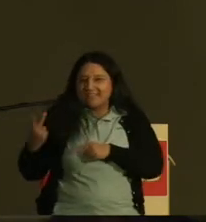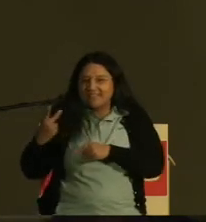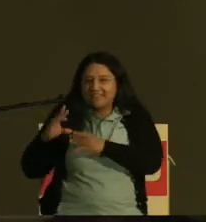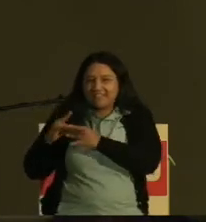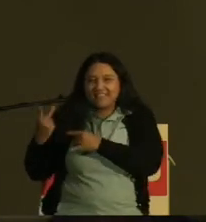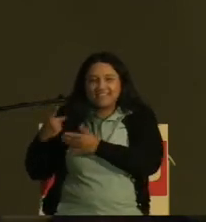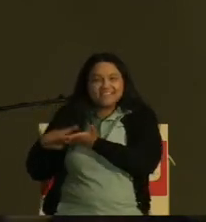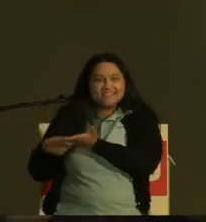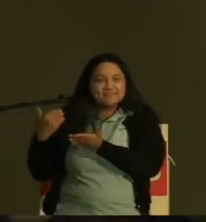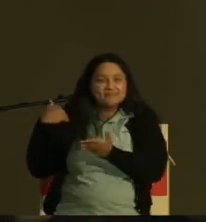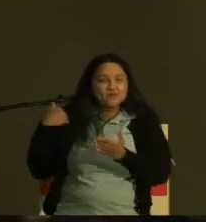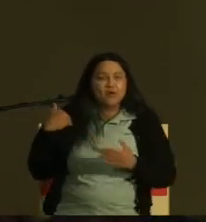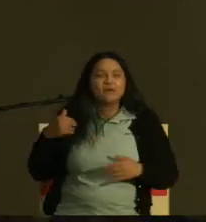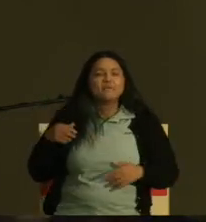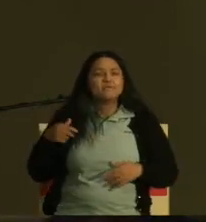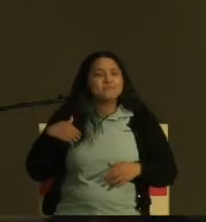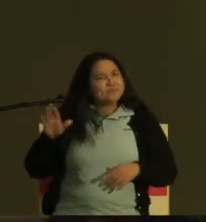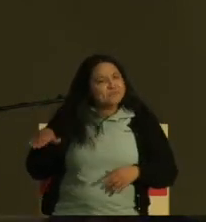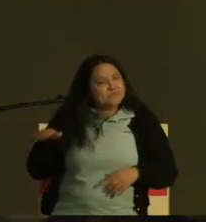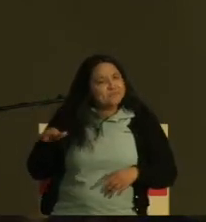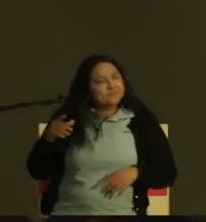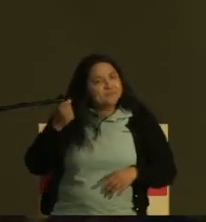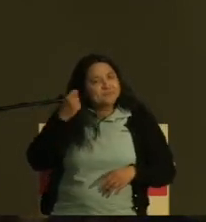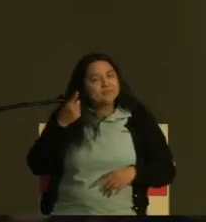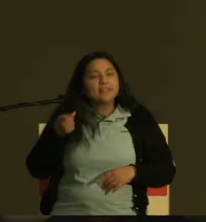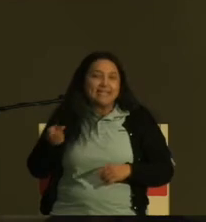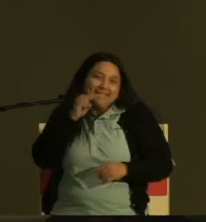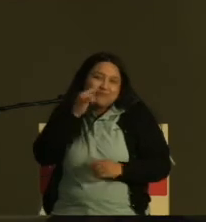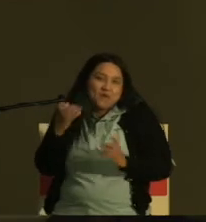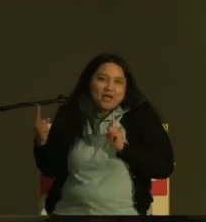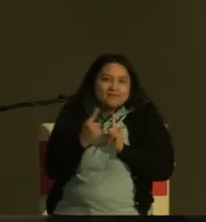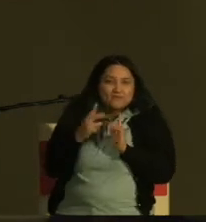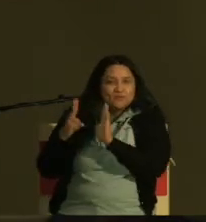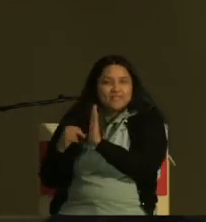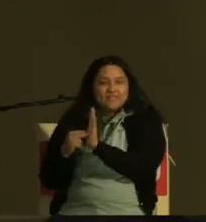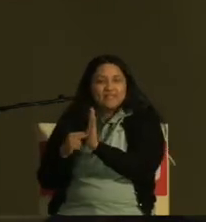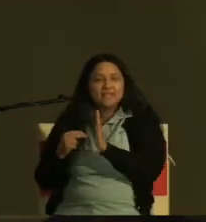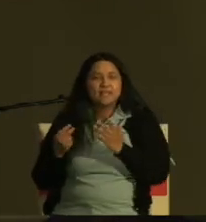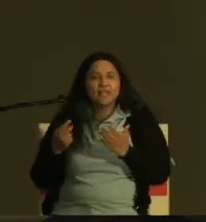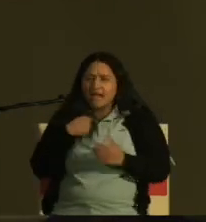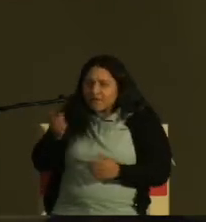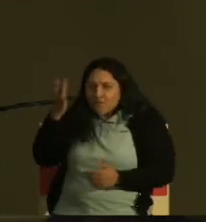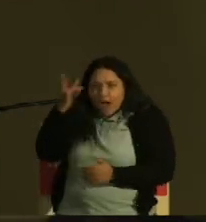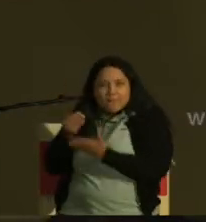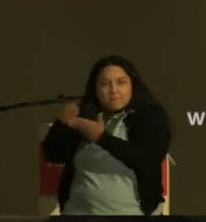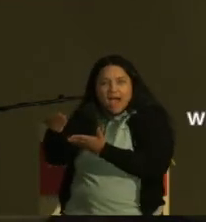Y yo dije... Y aparte Lyle siempre quería que yo se lo leyera. Y entonces hasta que me di cuenta y dije, ¿pero por qué le compran estos libros a su